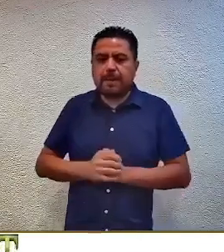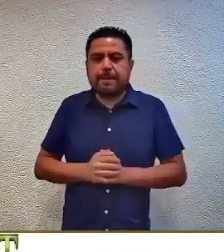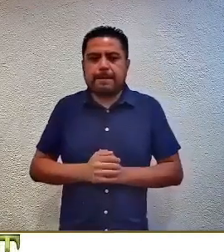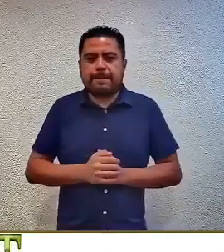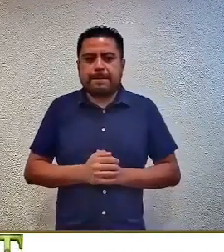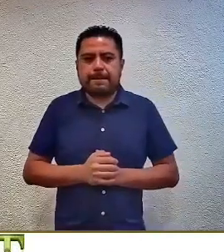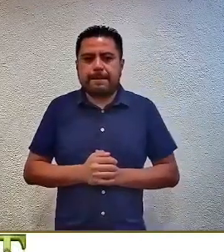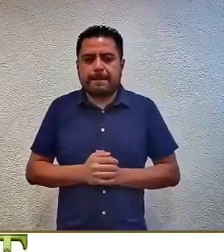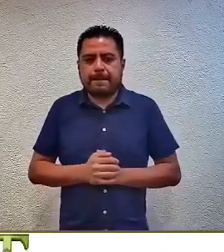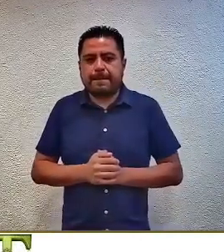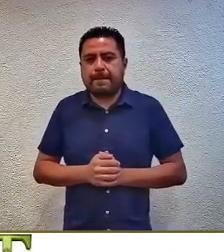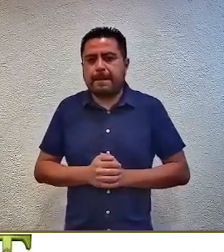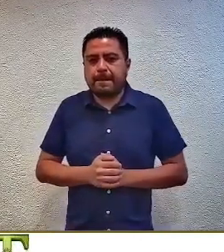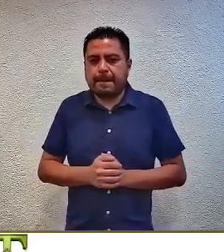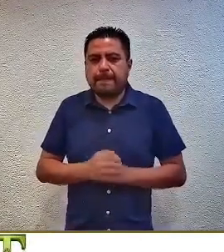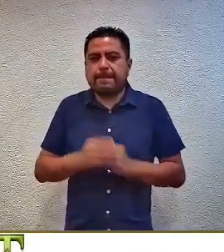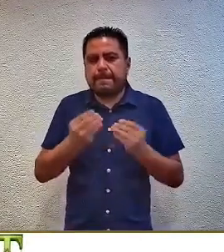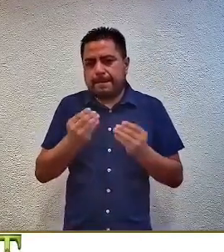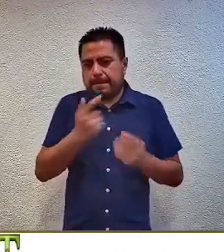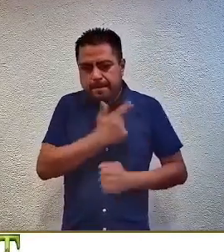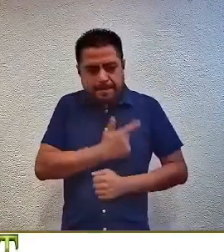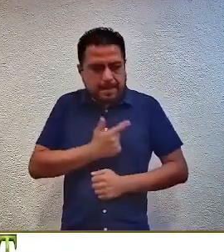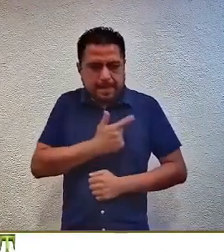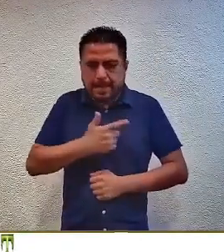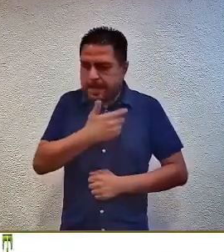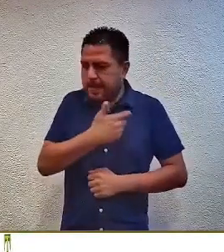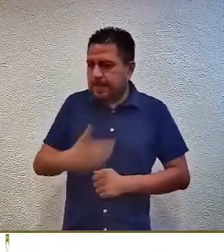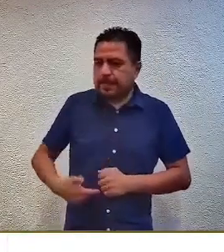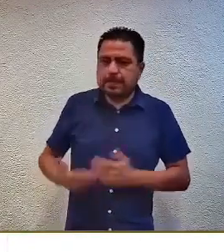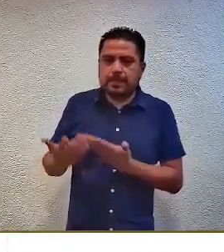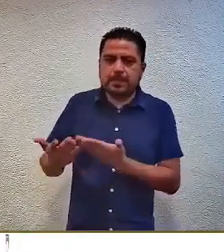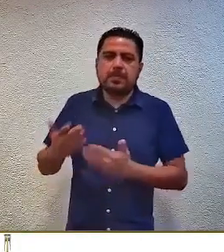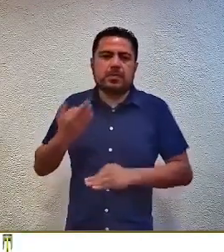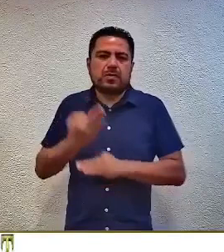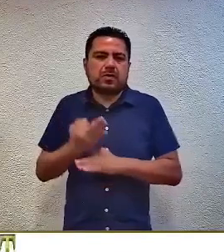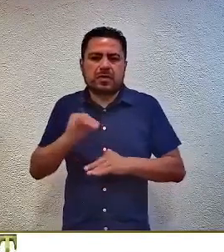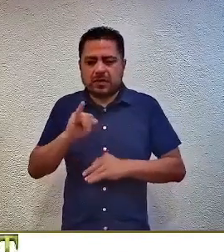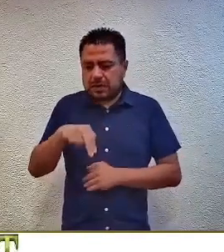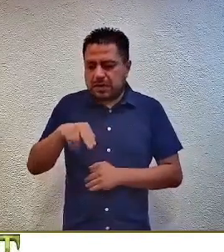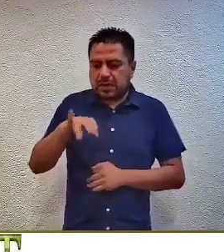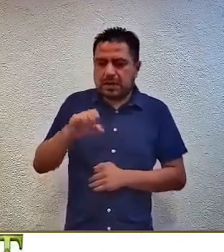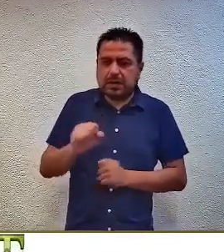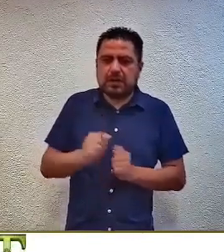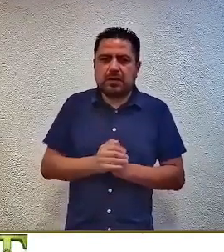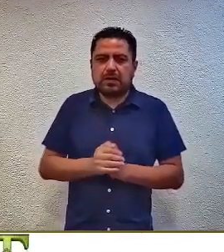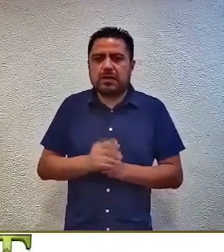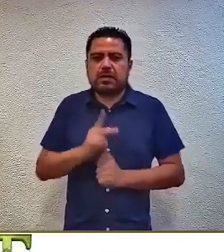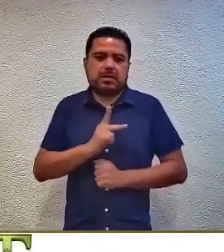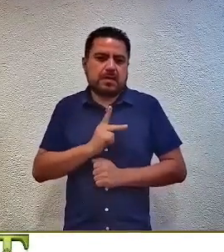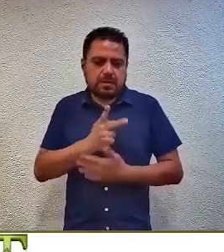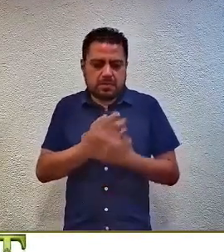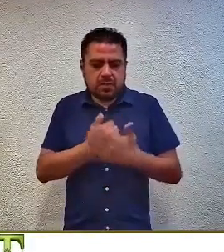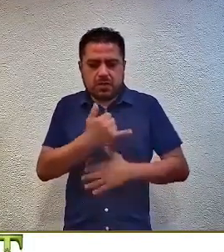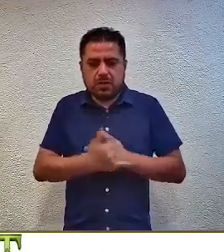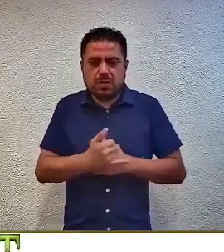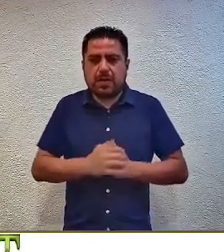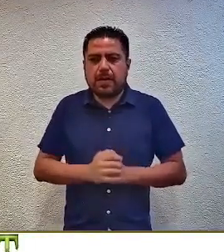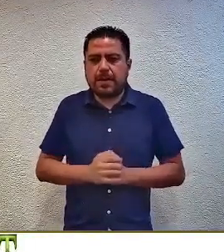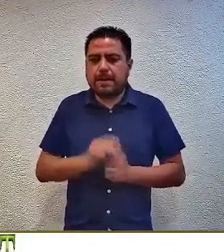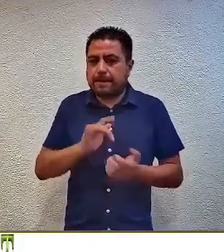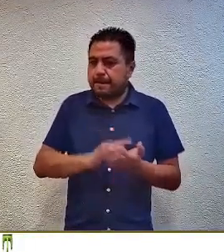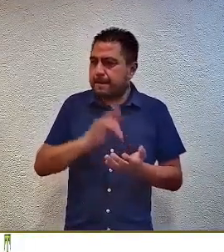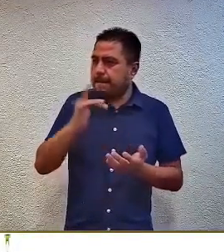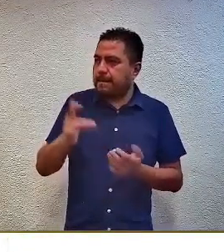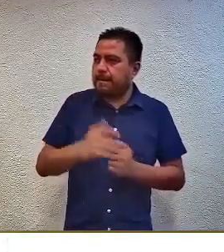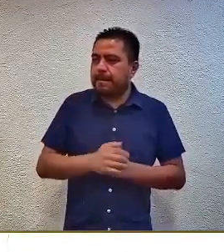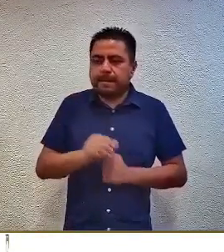favor. Con su autorización, magistrada presidenta, magistrado ponente, José Inés Betancourt Salgado. Es mi proyecto. Gracias, magistrado.